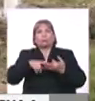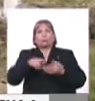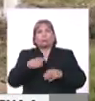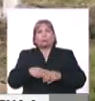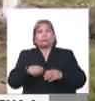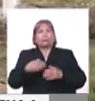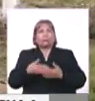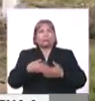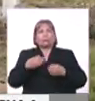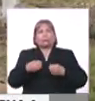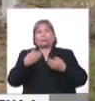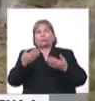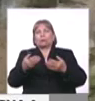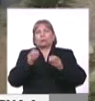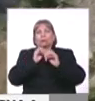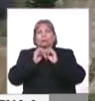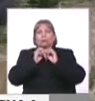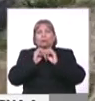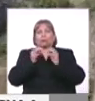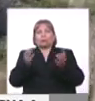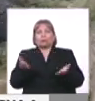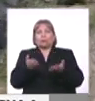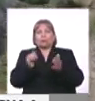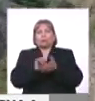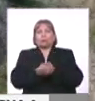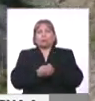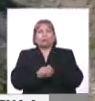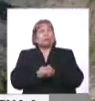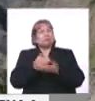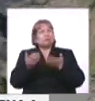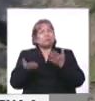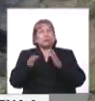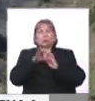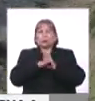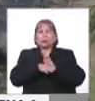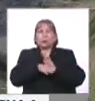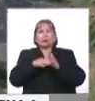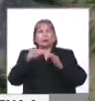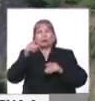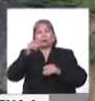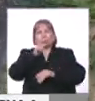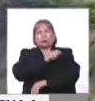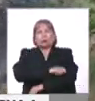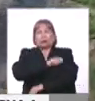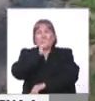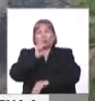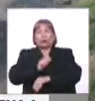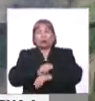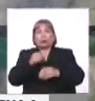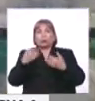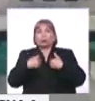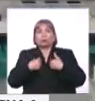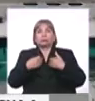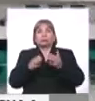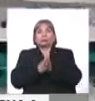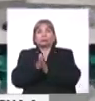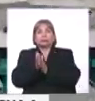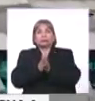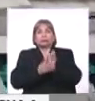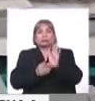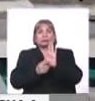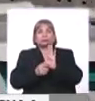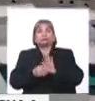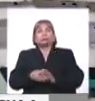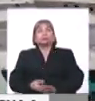que se le debe dar pronta solución a esto, que el problema, por lo menos en Tacna, que es el lugar que me motivó a la presentación